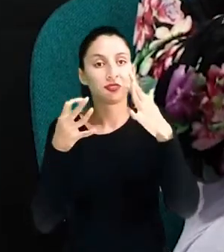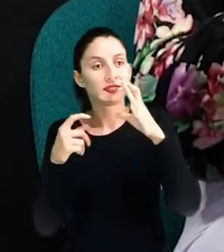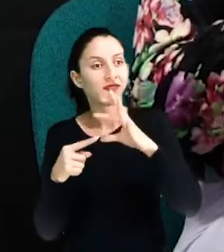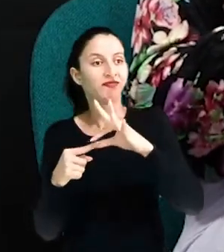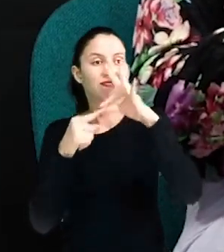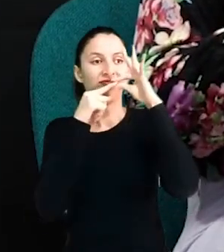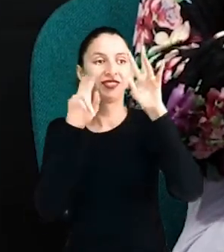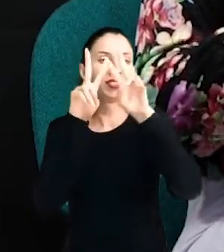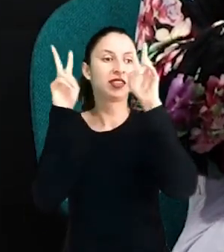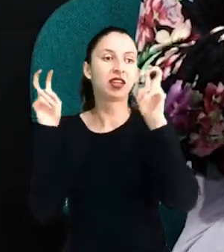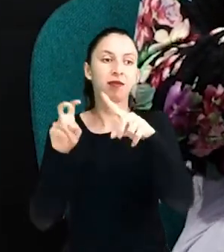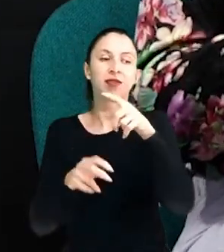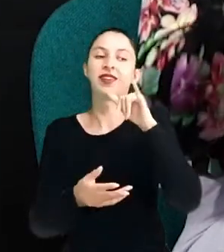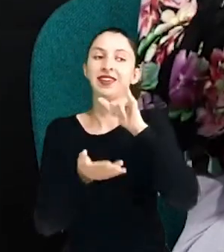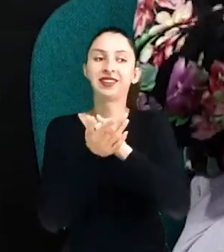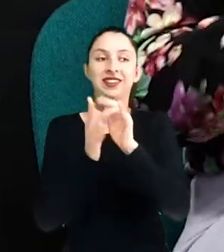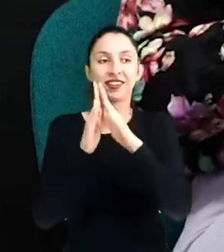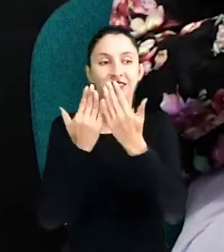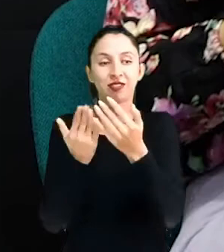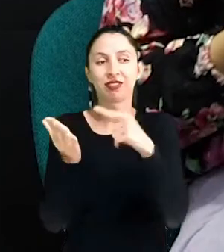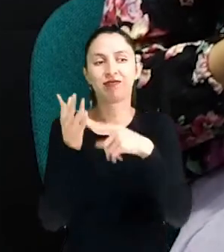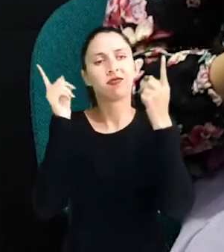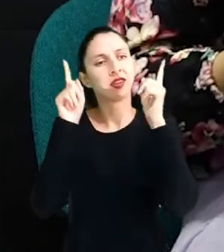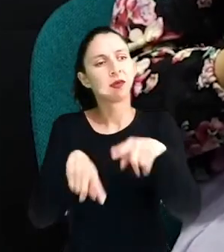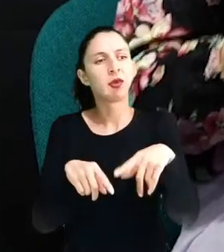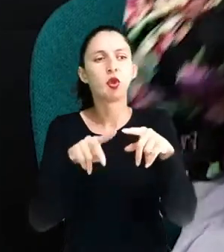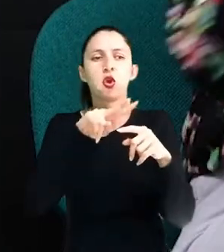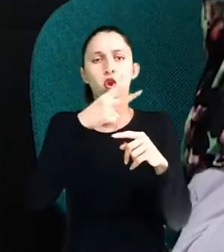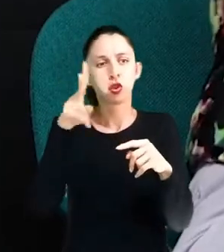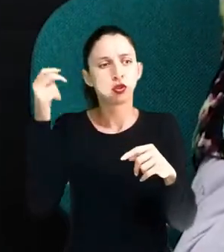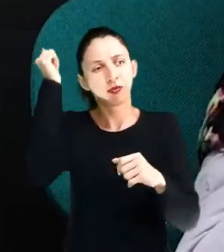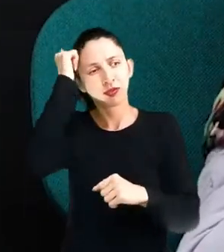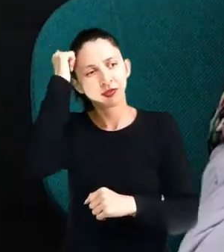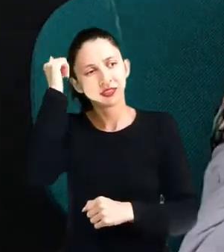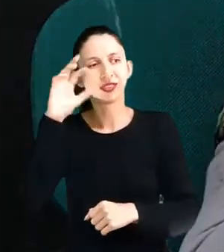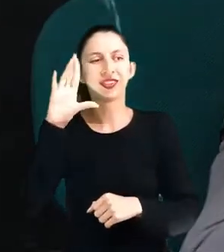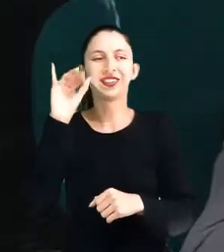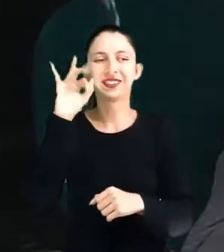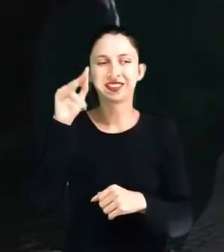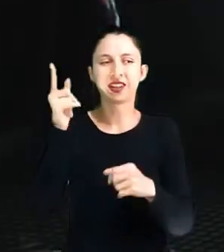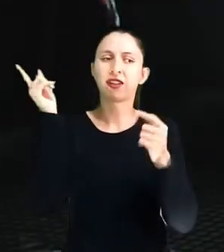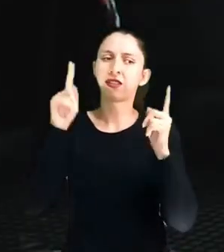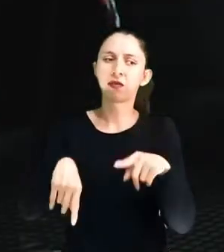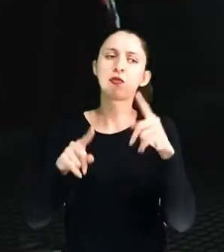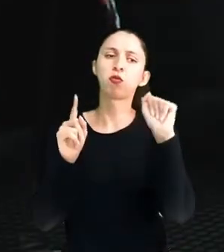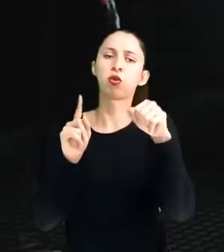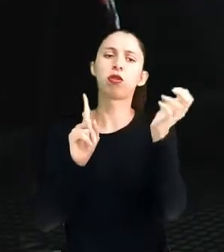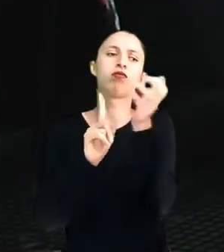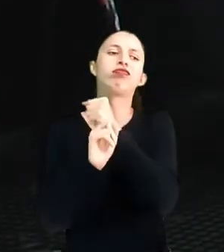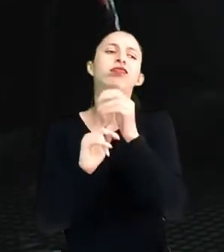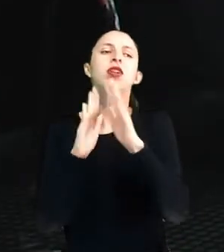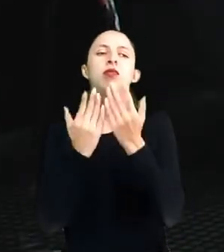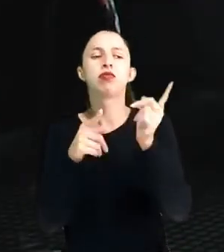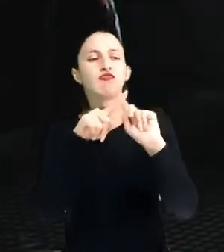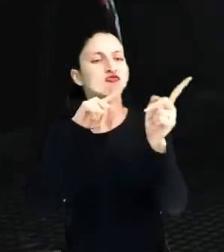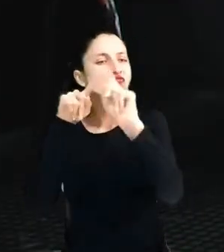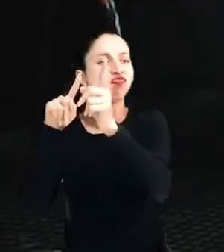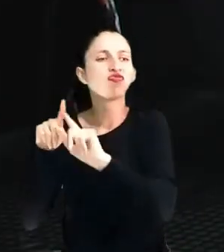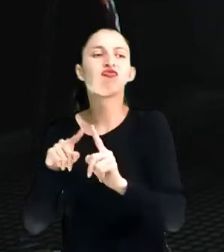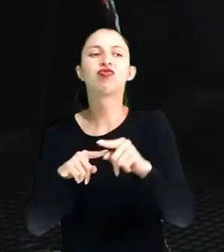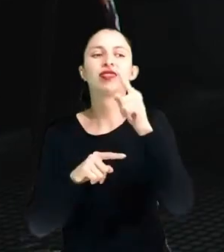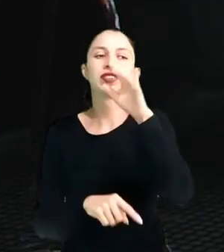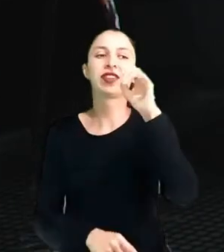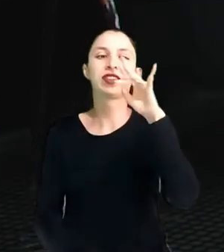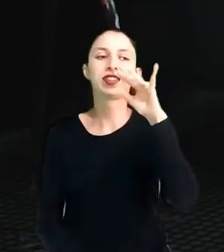quieren especializarse en esta temática. Así es que este libro, como también los de la profe Cristina, los pueden encontrar dentro del catálogo de libros